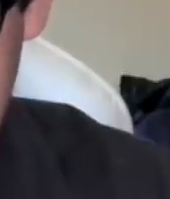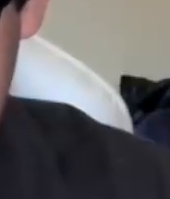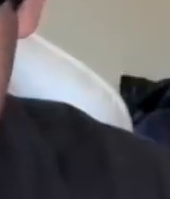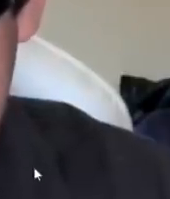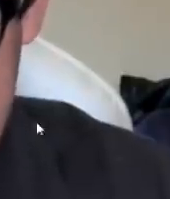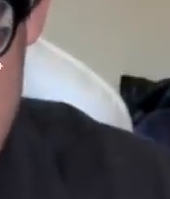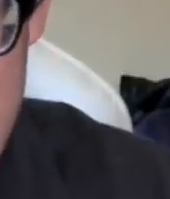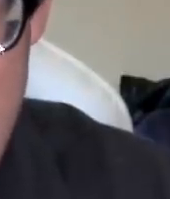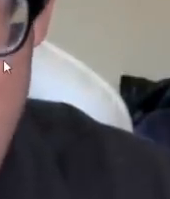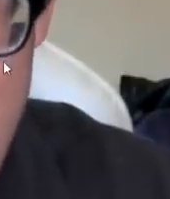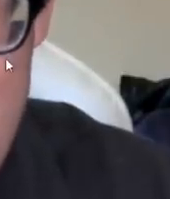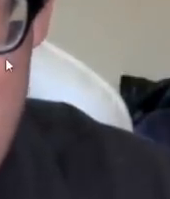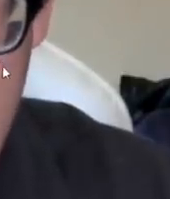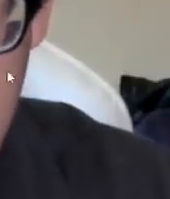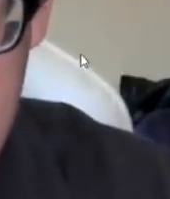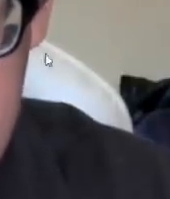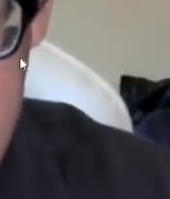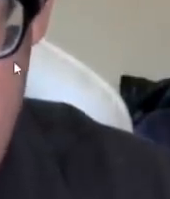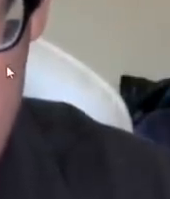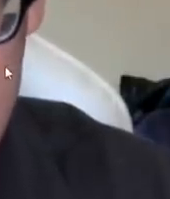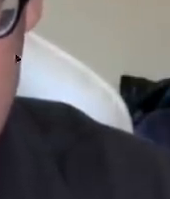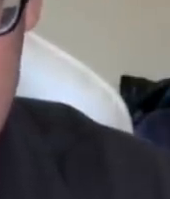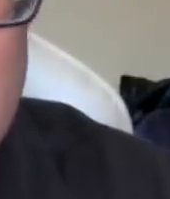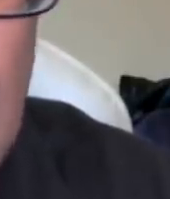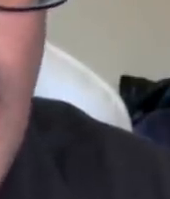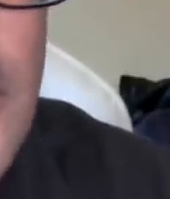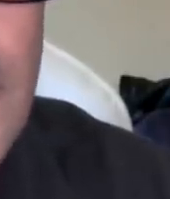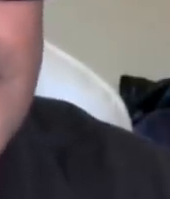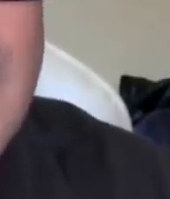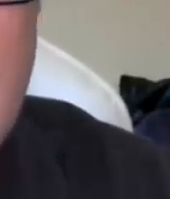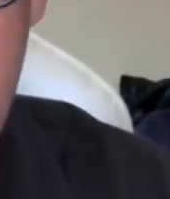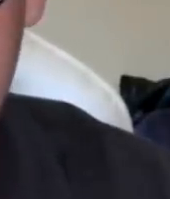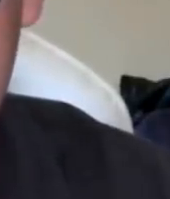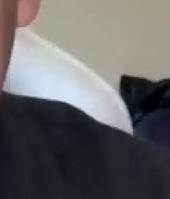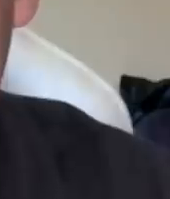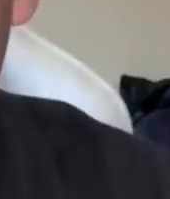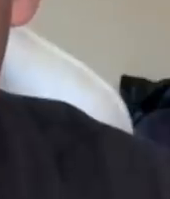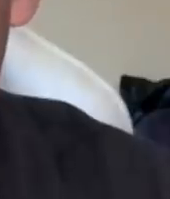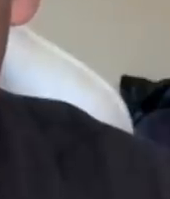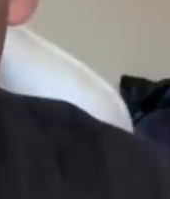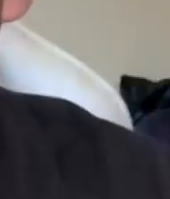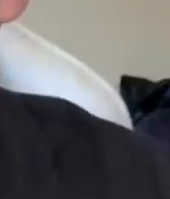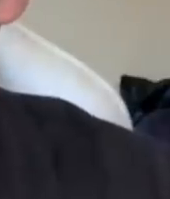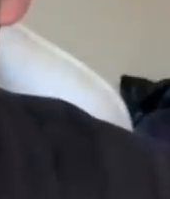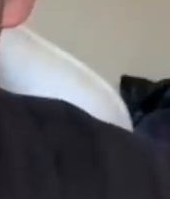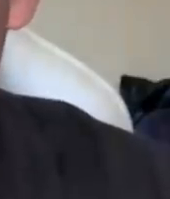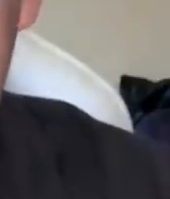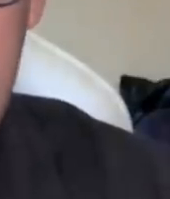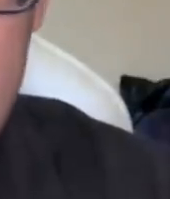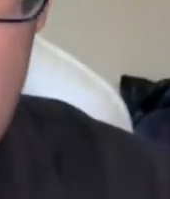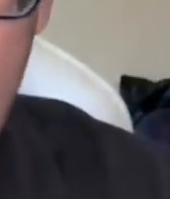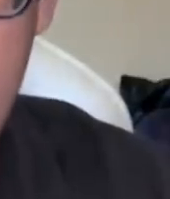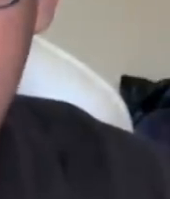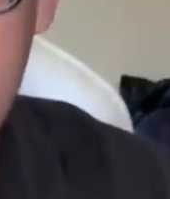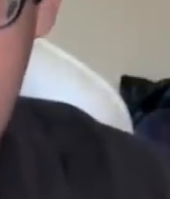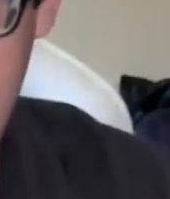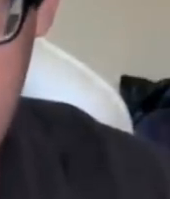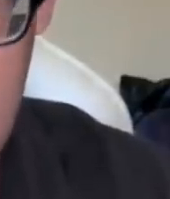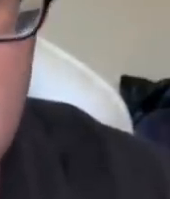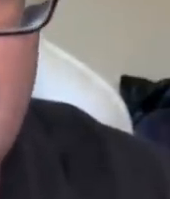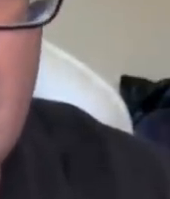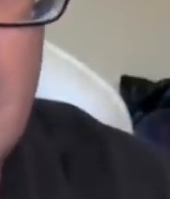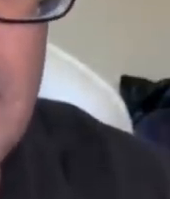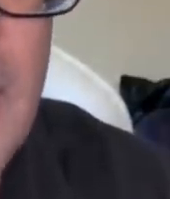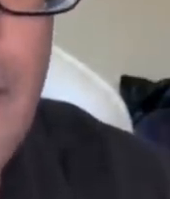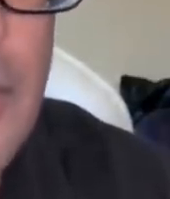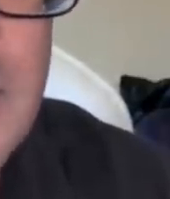en que hay que conocer todos los mexicanos incluido el el contenido del vídeo o de los vídeos que tienen